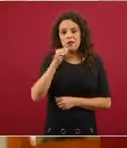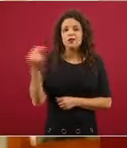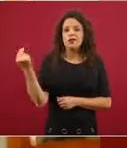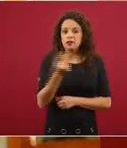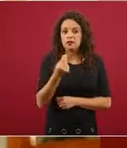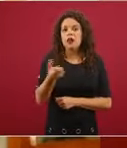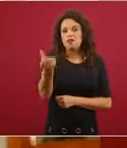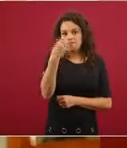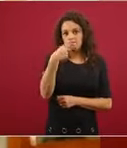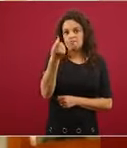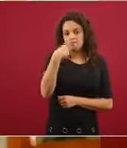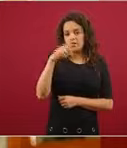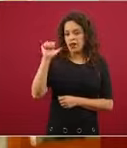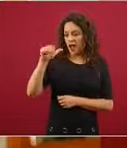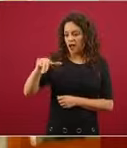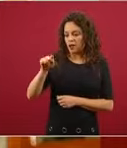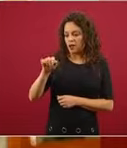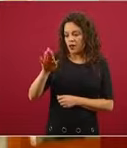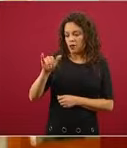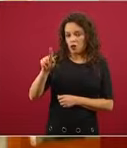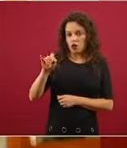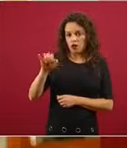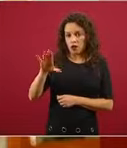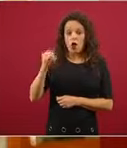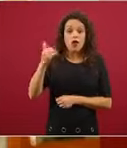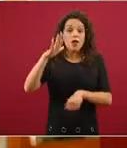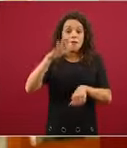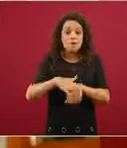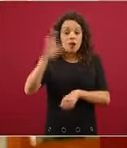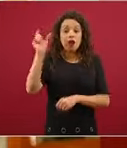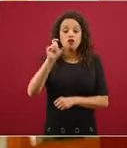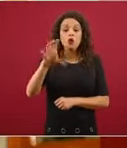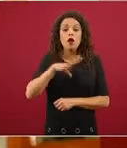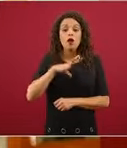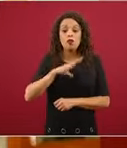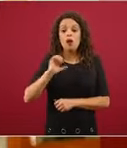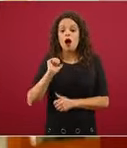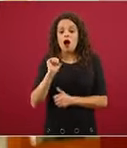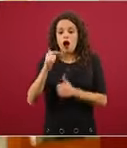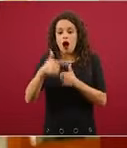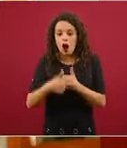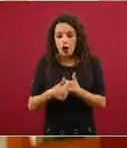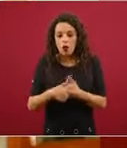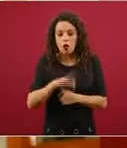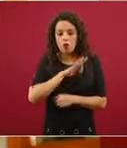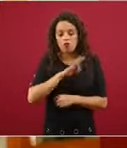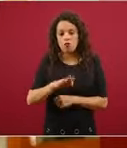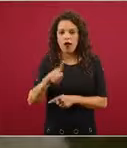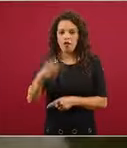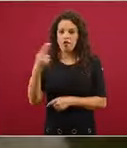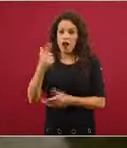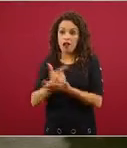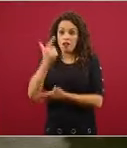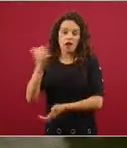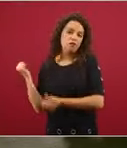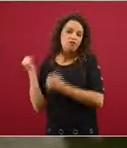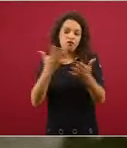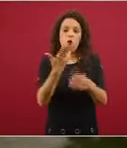utilizar antibióticos, sobre todo cuando presentan algún cuadro que los lleve al hospital. Muchas